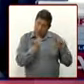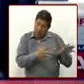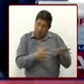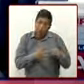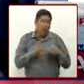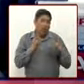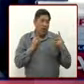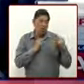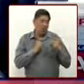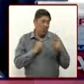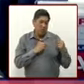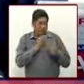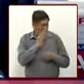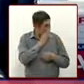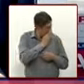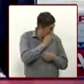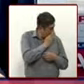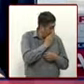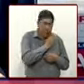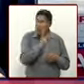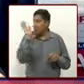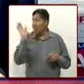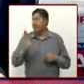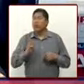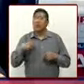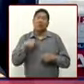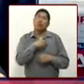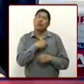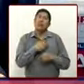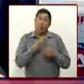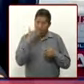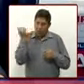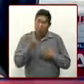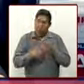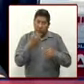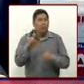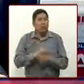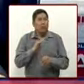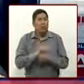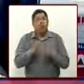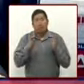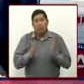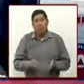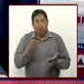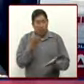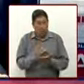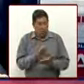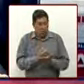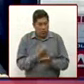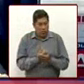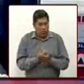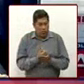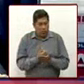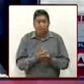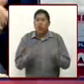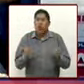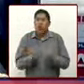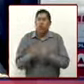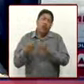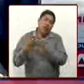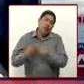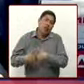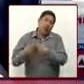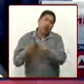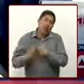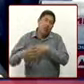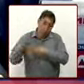la especulación, porque también es importante decirlo, vamos a ir mejorando. El ministro de Economía decía, se están reuniendo con el sector exportador porque